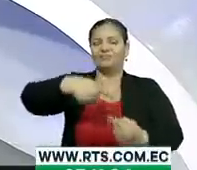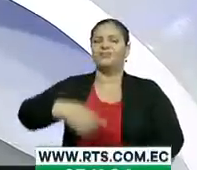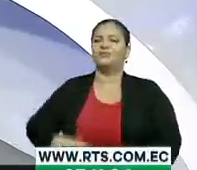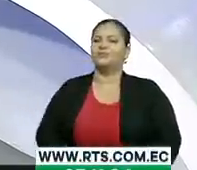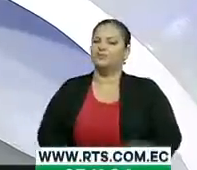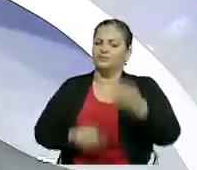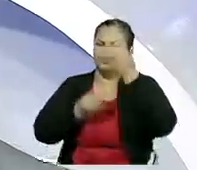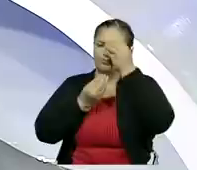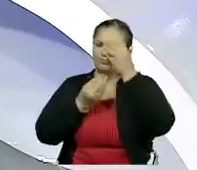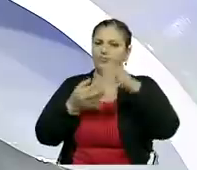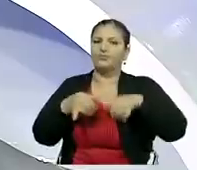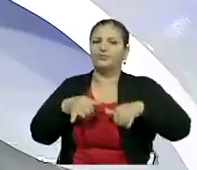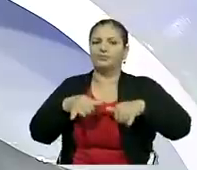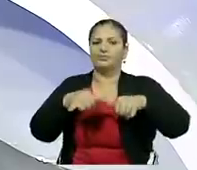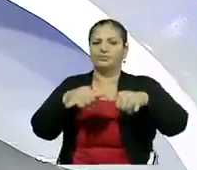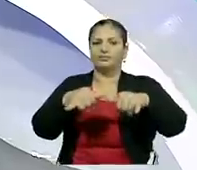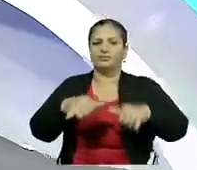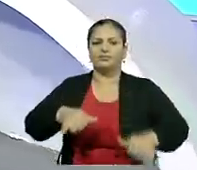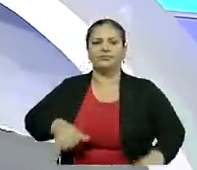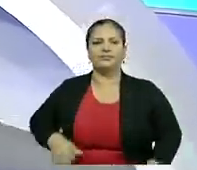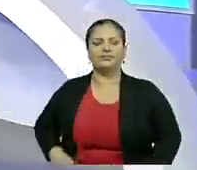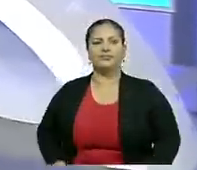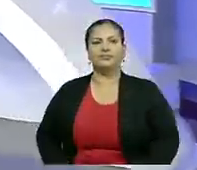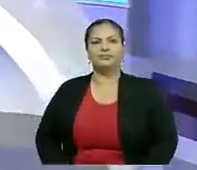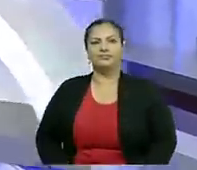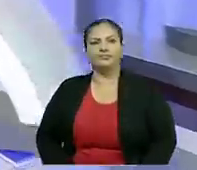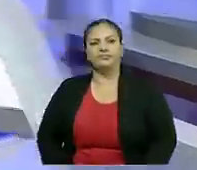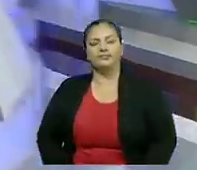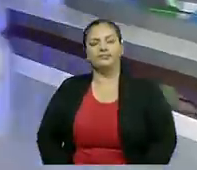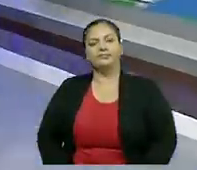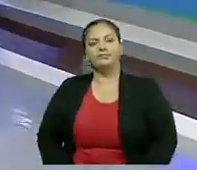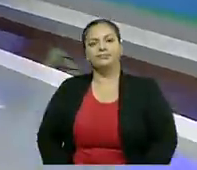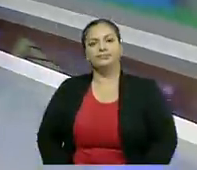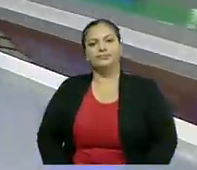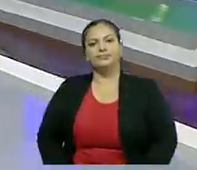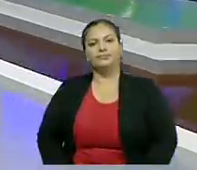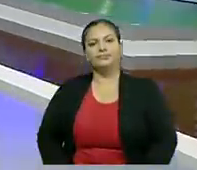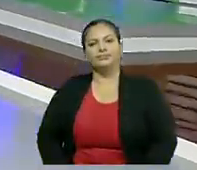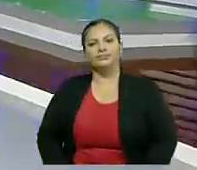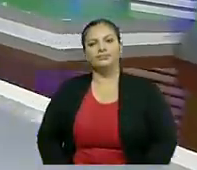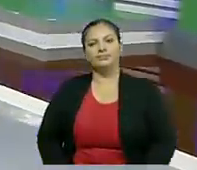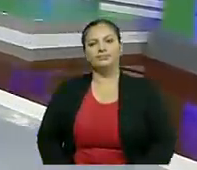regresamos con mucho más desde la noticia Primera Emisión. Ya venimos.